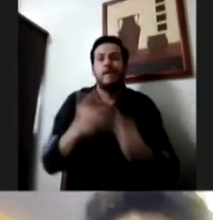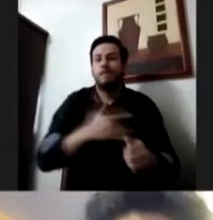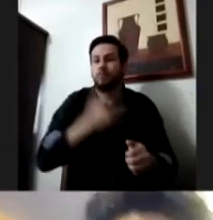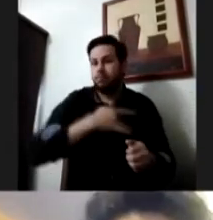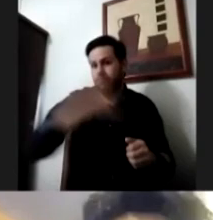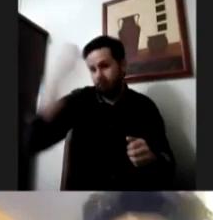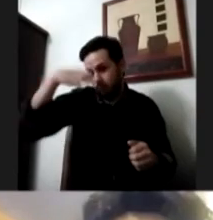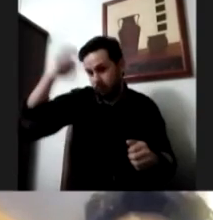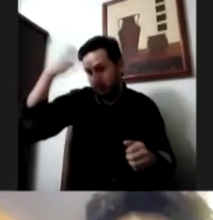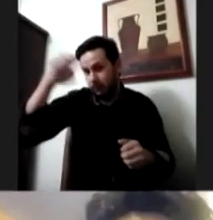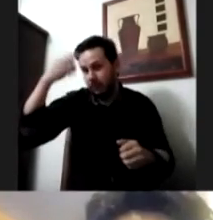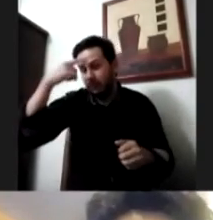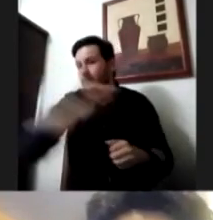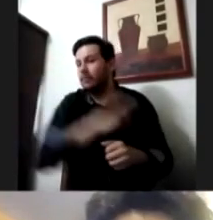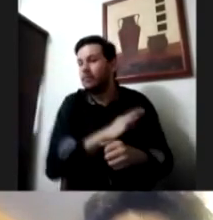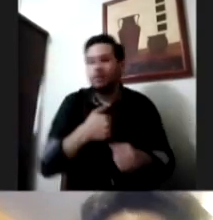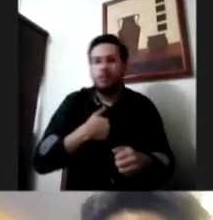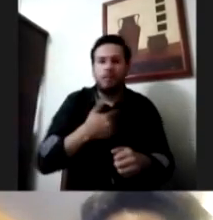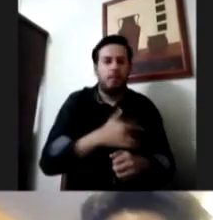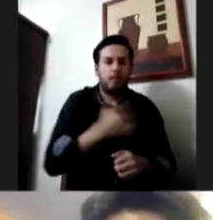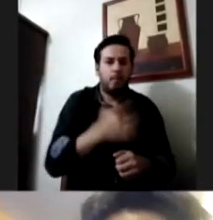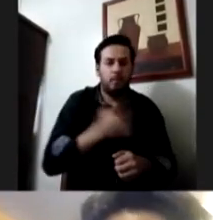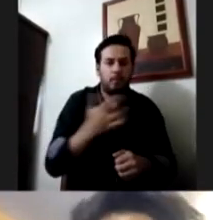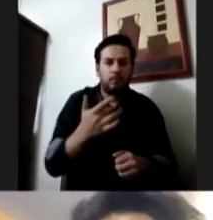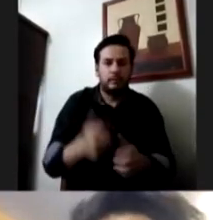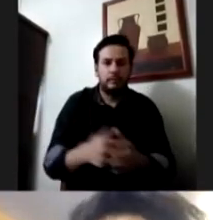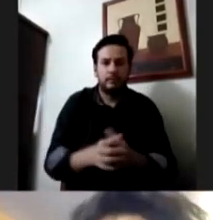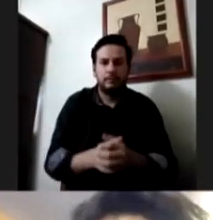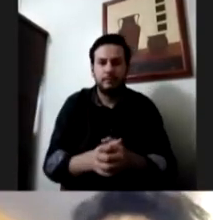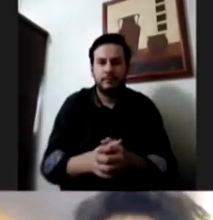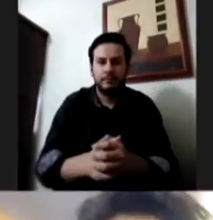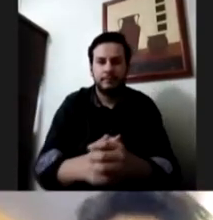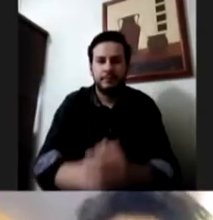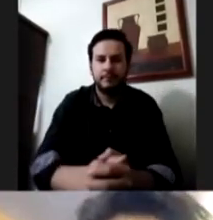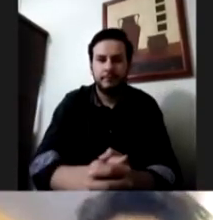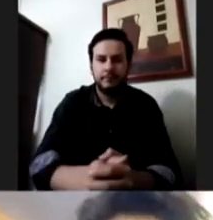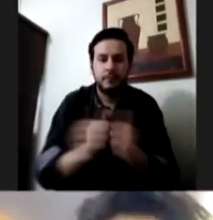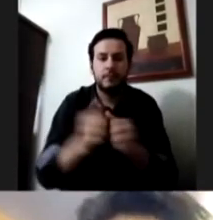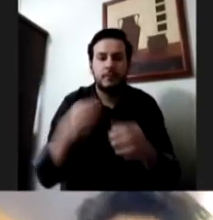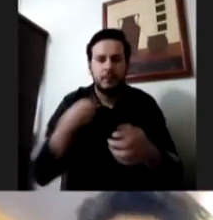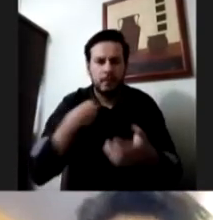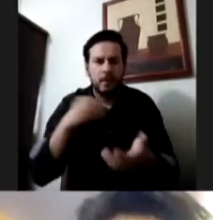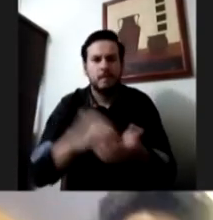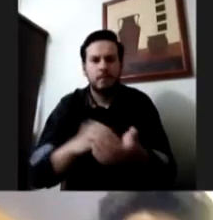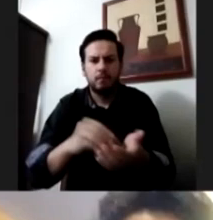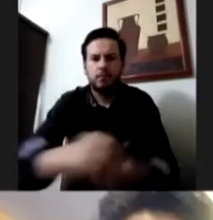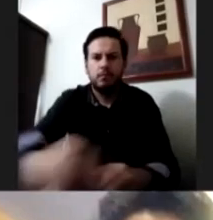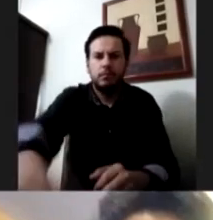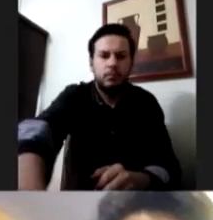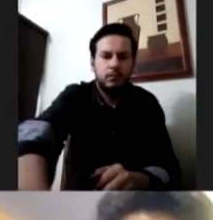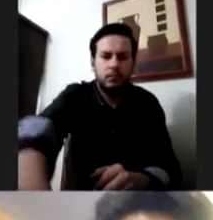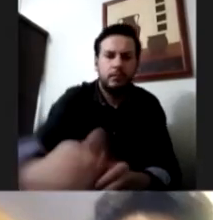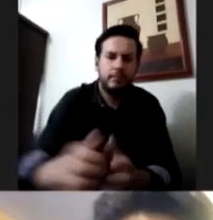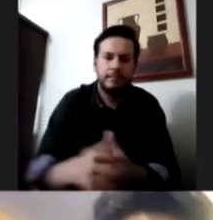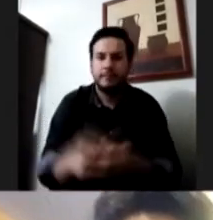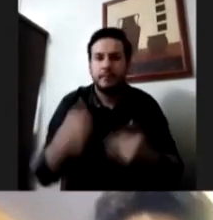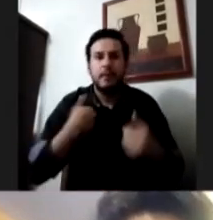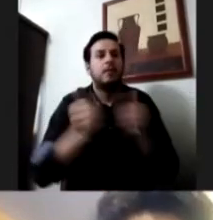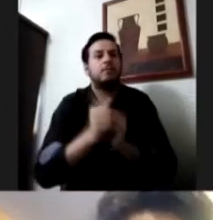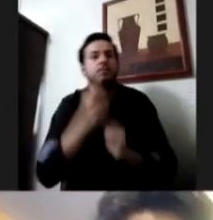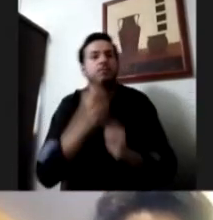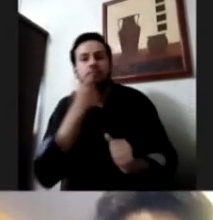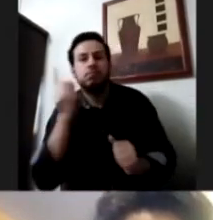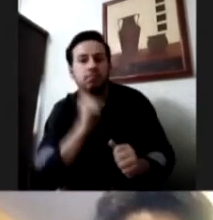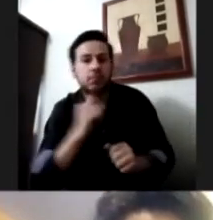este conversatorio sobre discriminación, pues a partir de la realidad que cotidianamente acompañamos con las niñas, niños